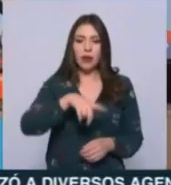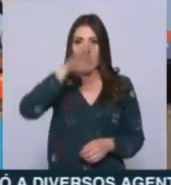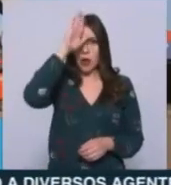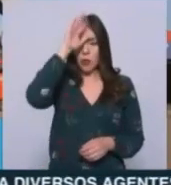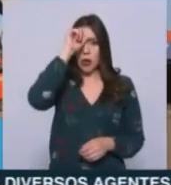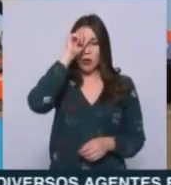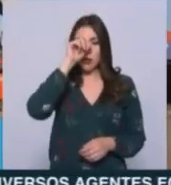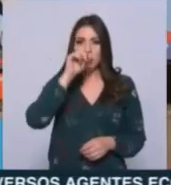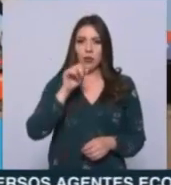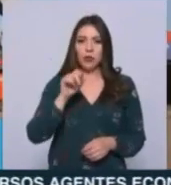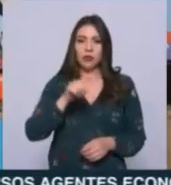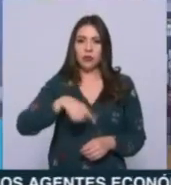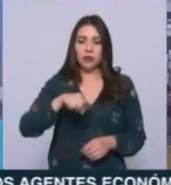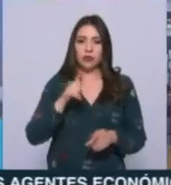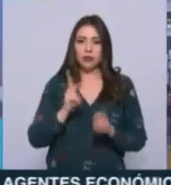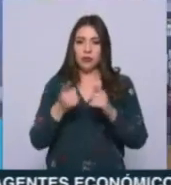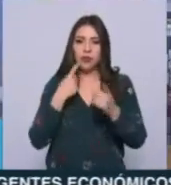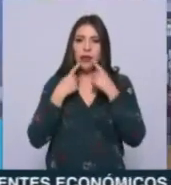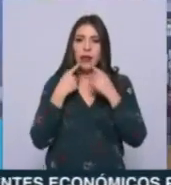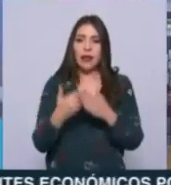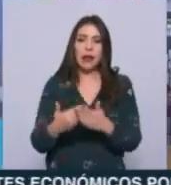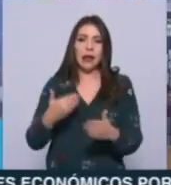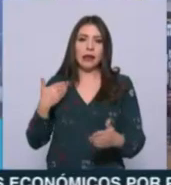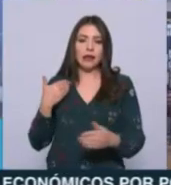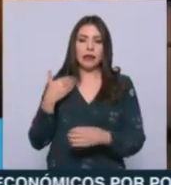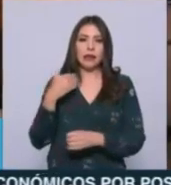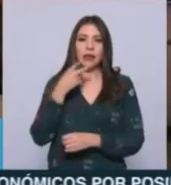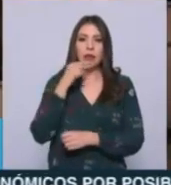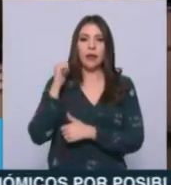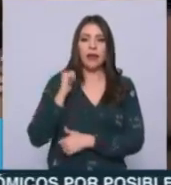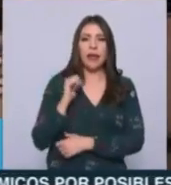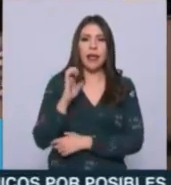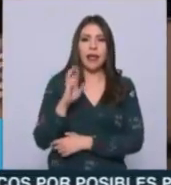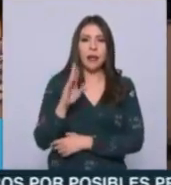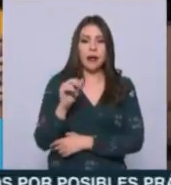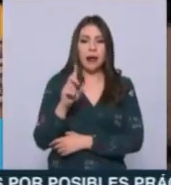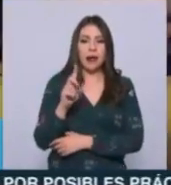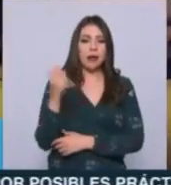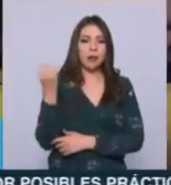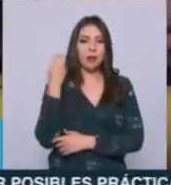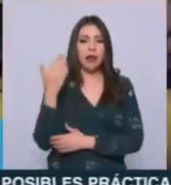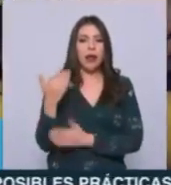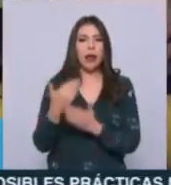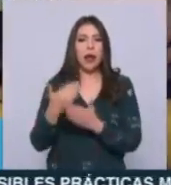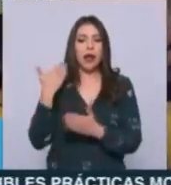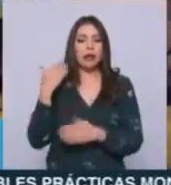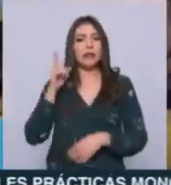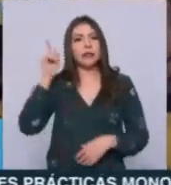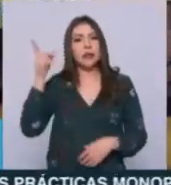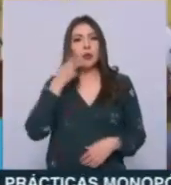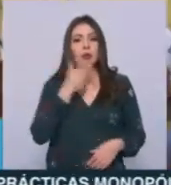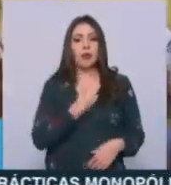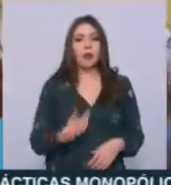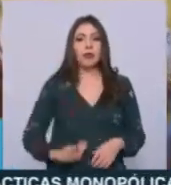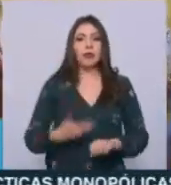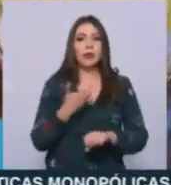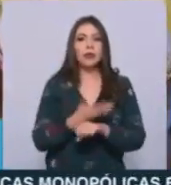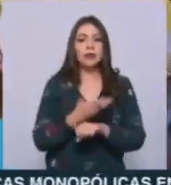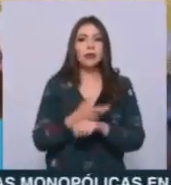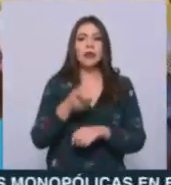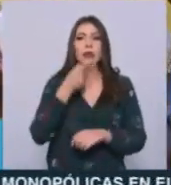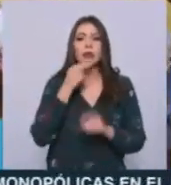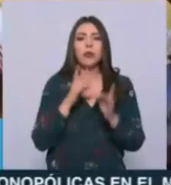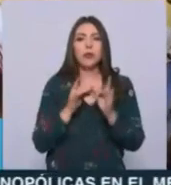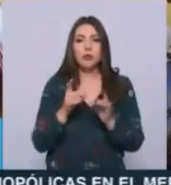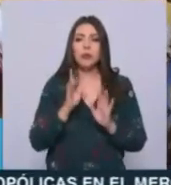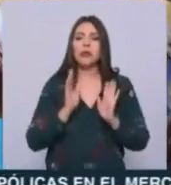que antes de que Ebrard saliera a dar la conferencia de prensa, pues la dio el presidente de Estados Unidos, Donald Trump. Ahí puntualizaba que se había